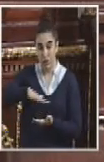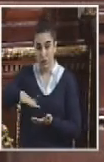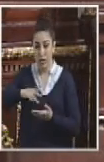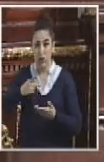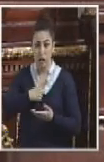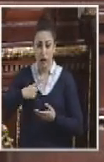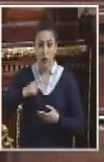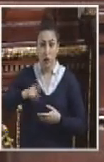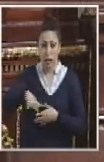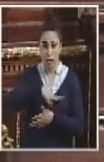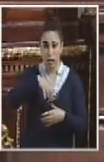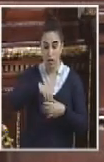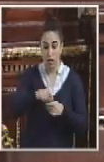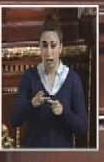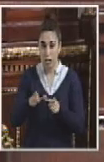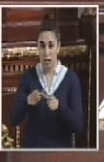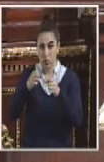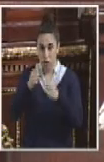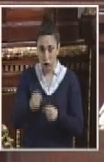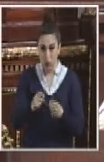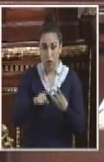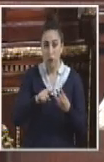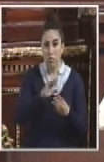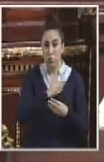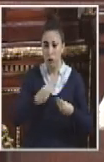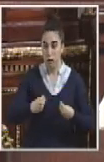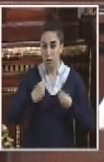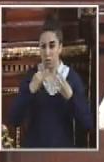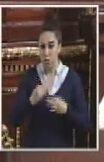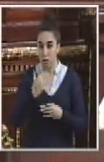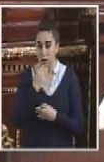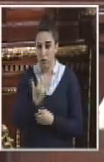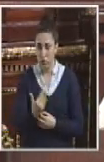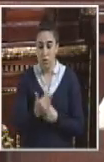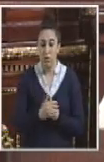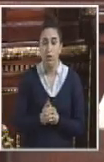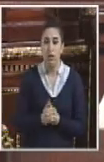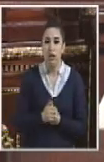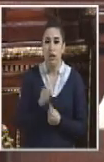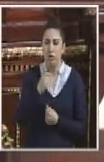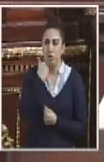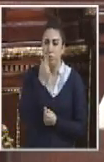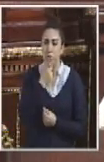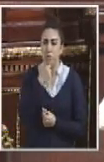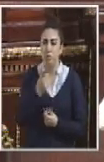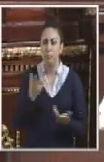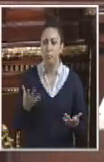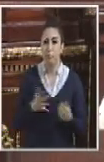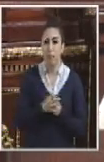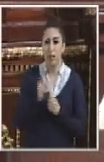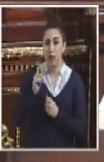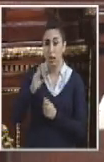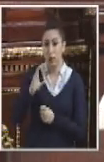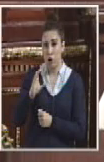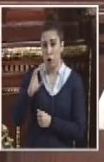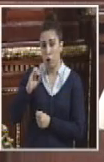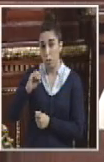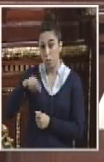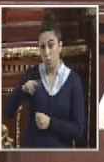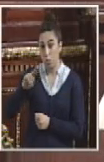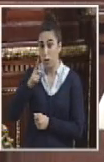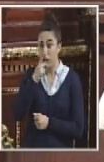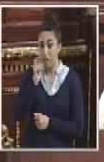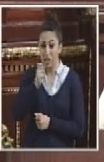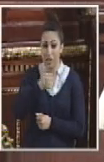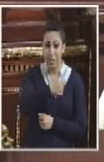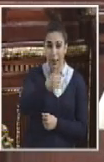inclusivos, seguros, resilientes y sostenibles. Es decir, La comunidad internacional reconoce que las